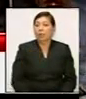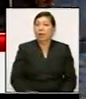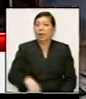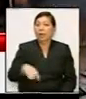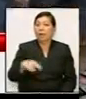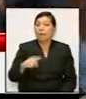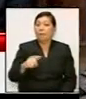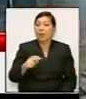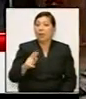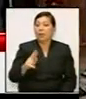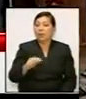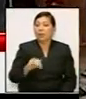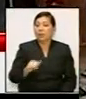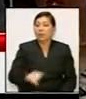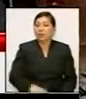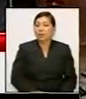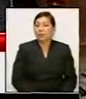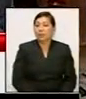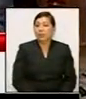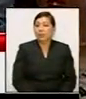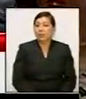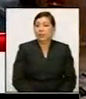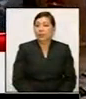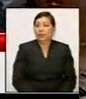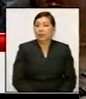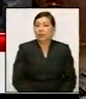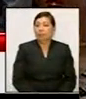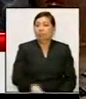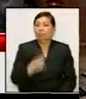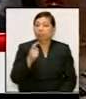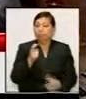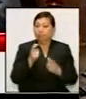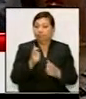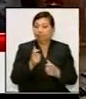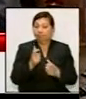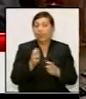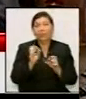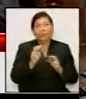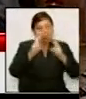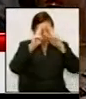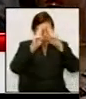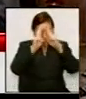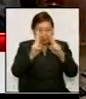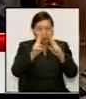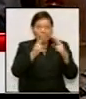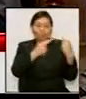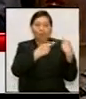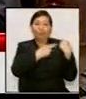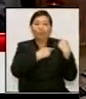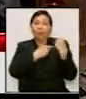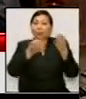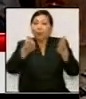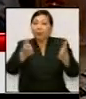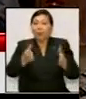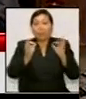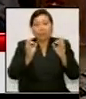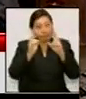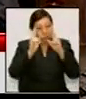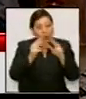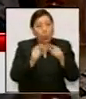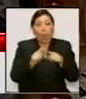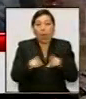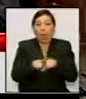Petrosi. Ellos forman parte de la primera guardia de honor. Hay que